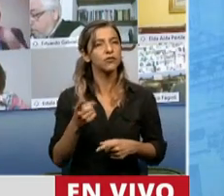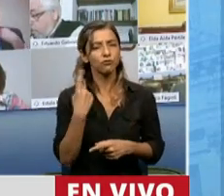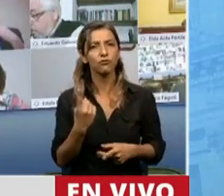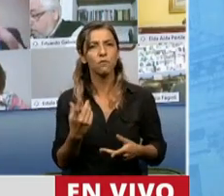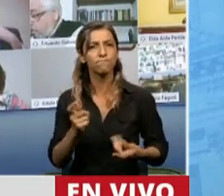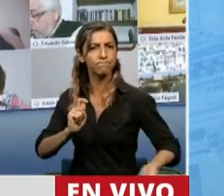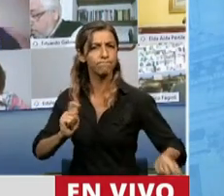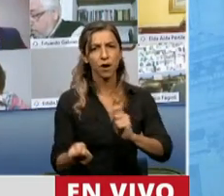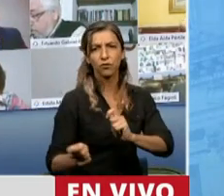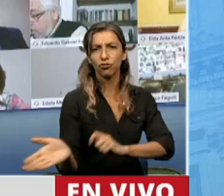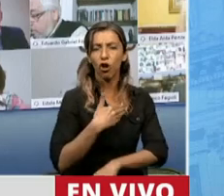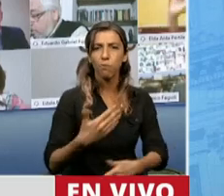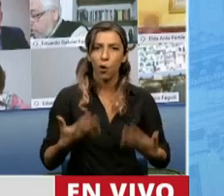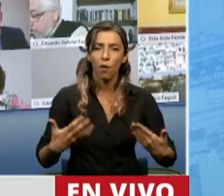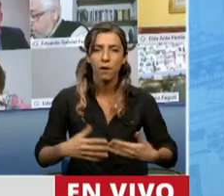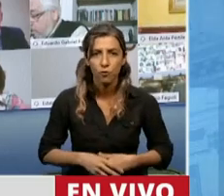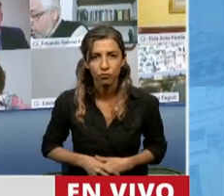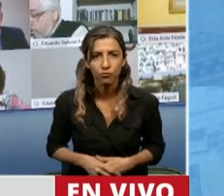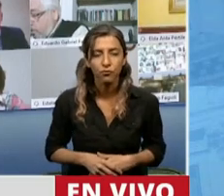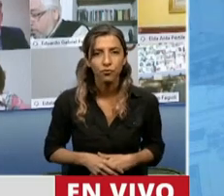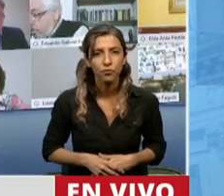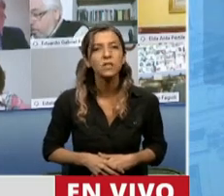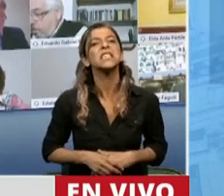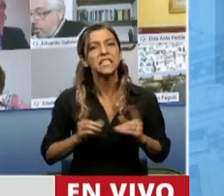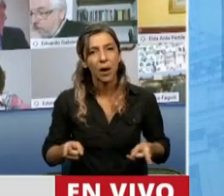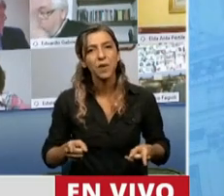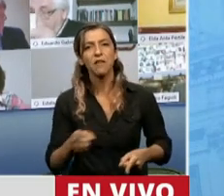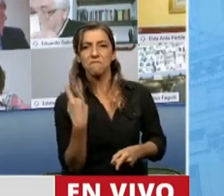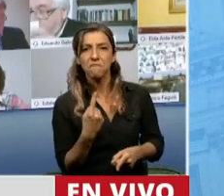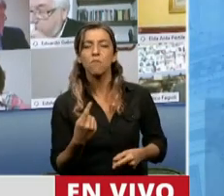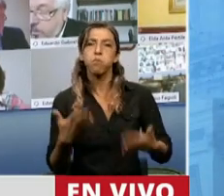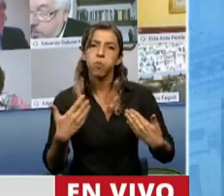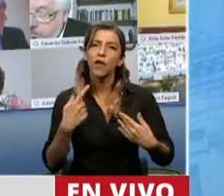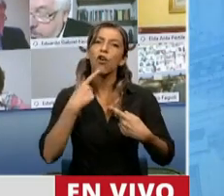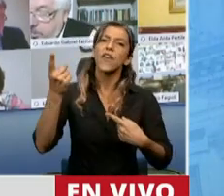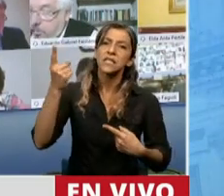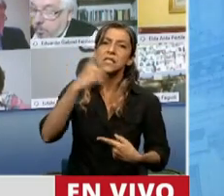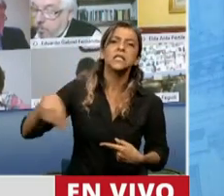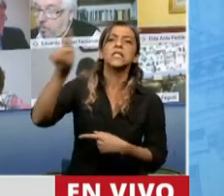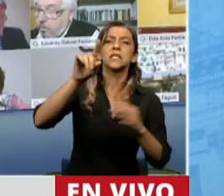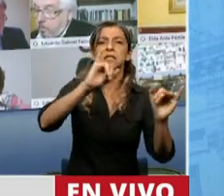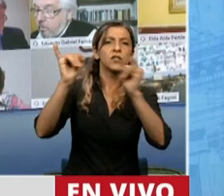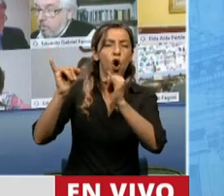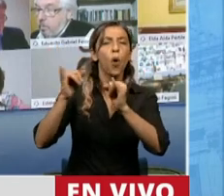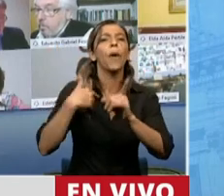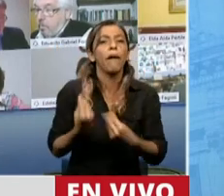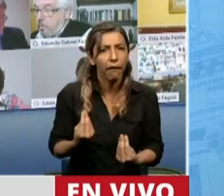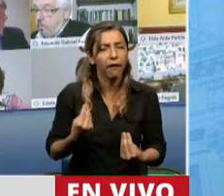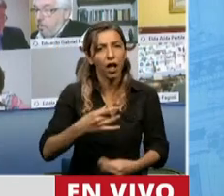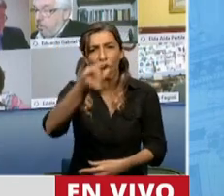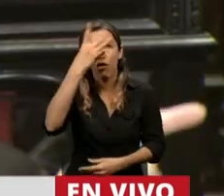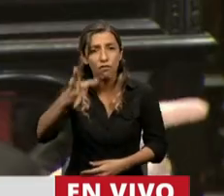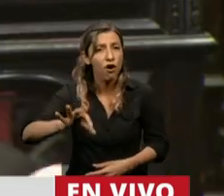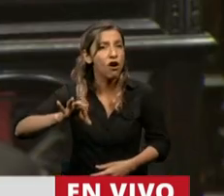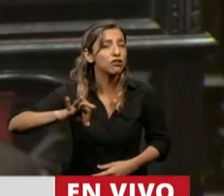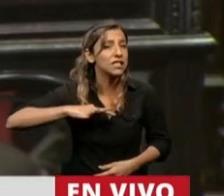todo y a ser transgresores, tenemos la posibilidad además de decirle a los pibes, a les pibes, que durante 12 años, la mayor parte de su